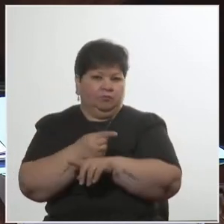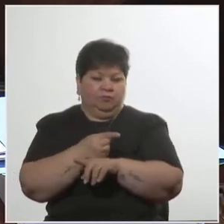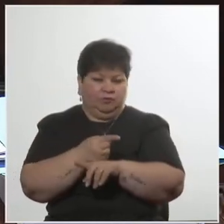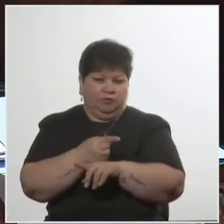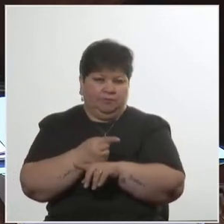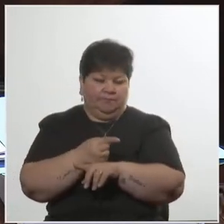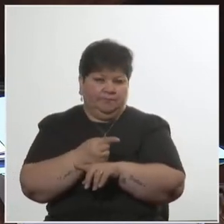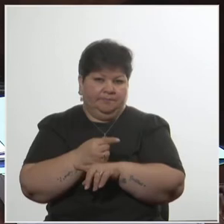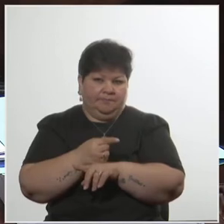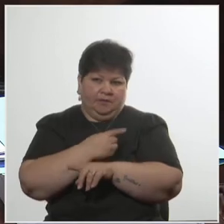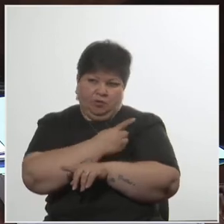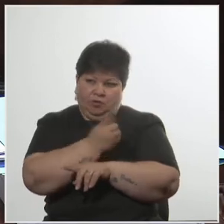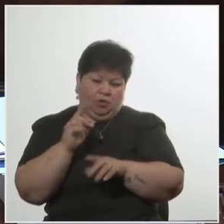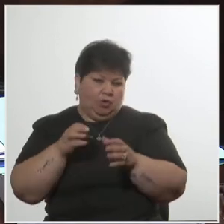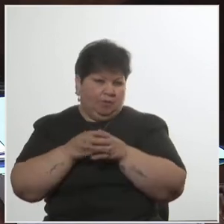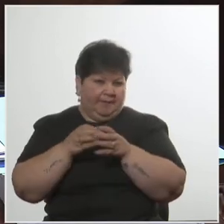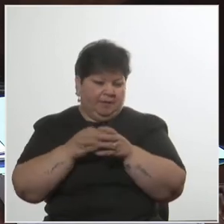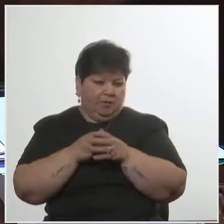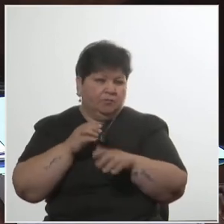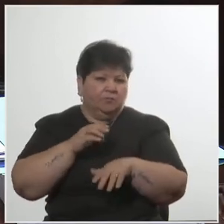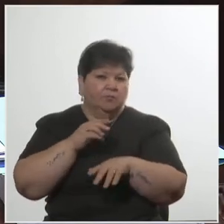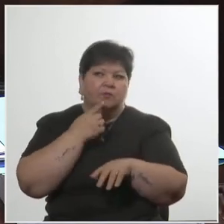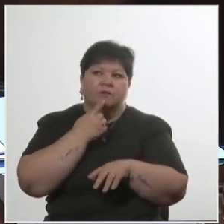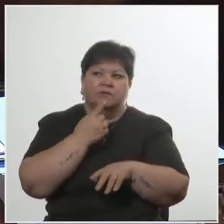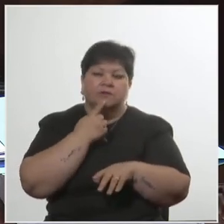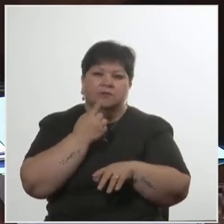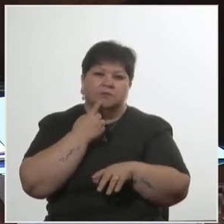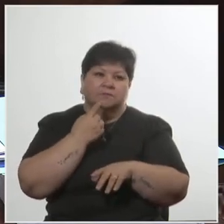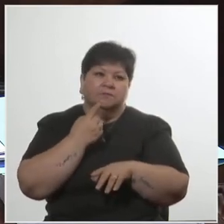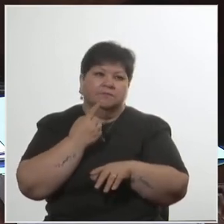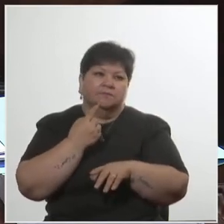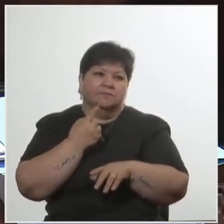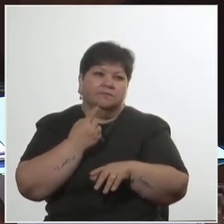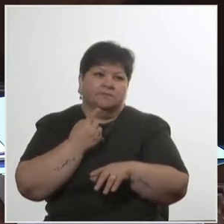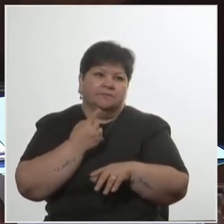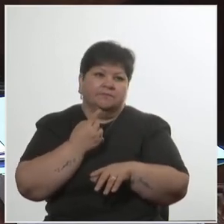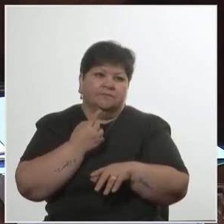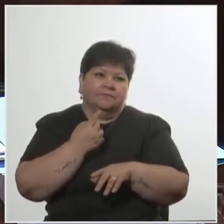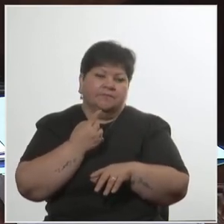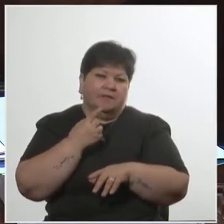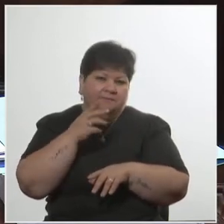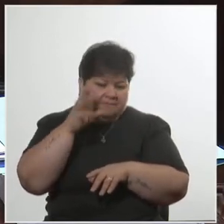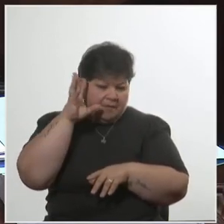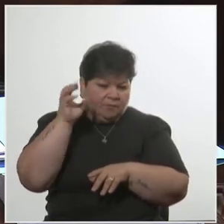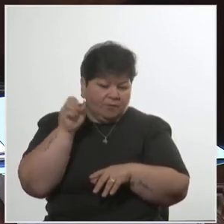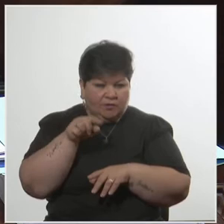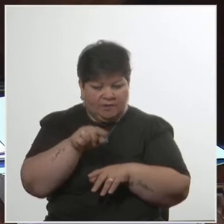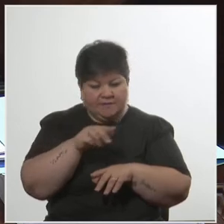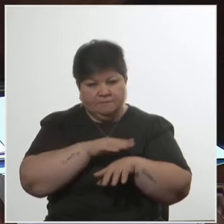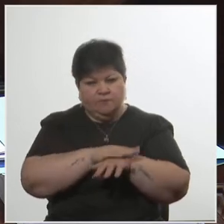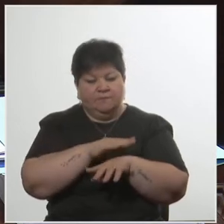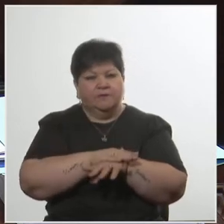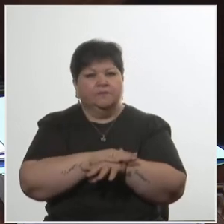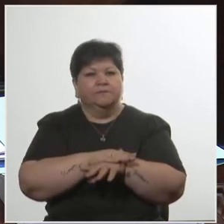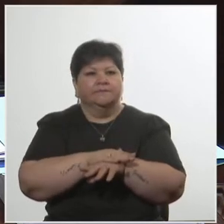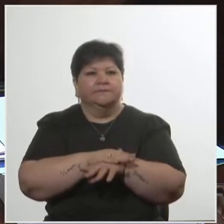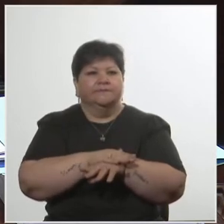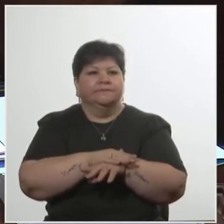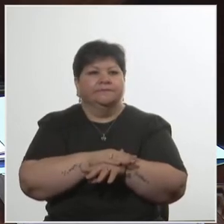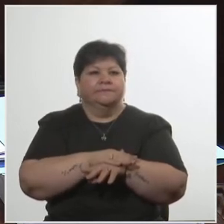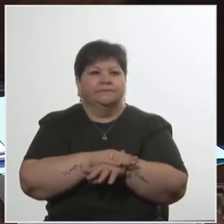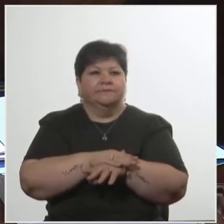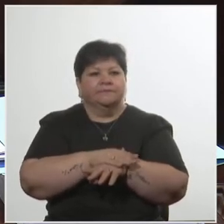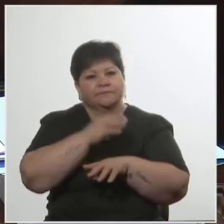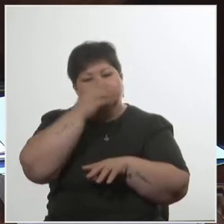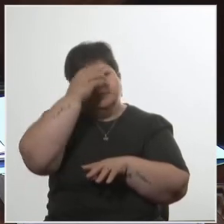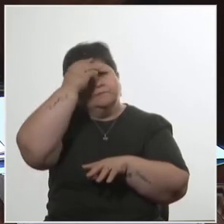políticos y me dieron la responsabilidad me remito a esa posición o a esa